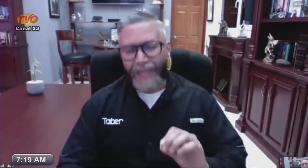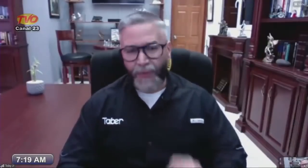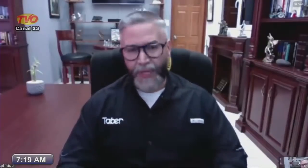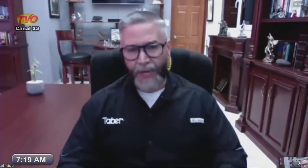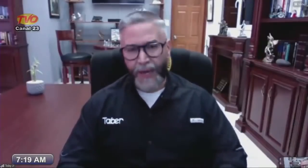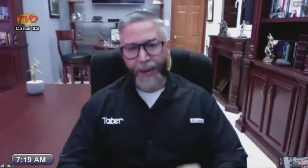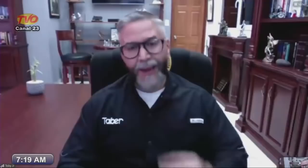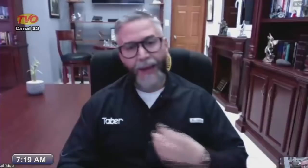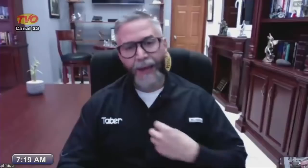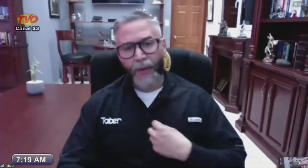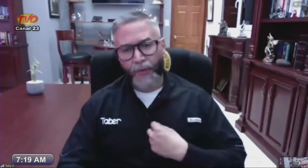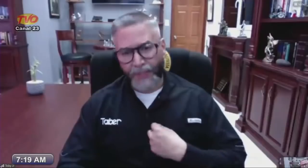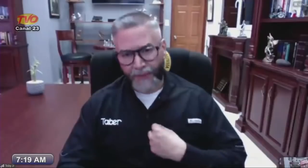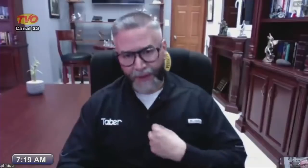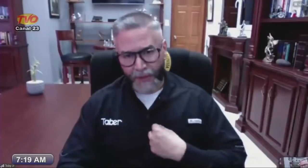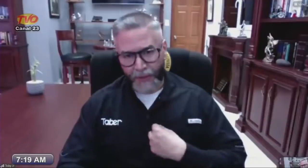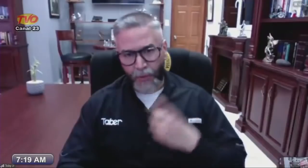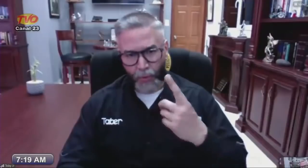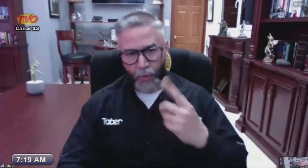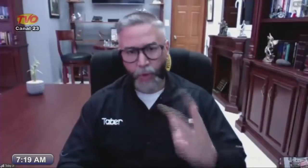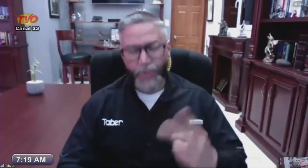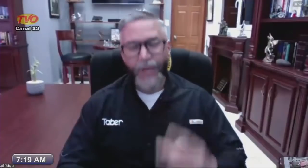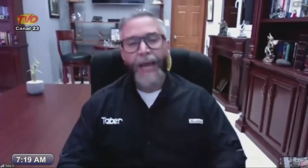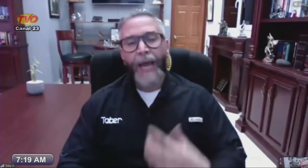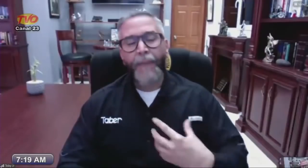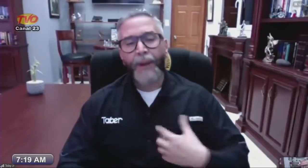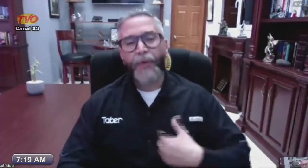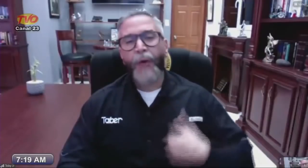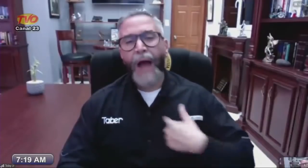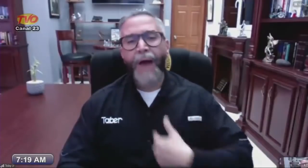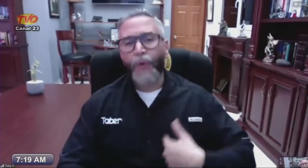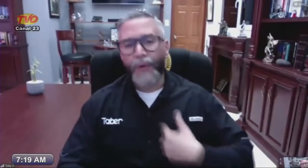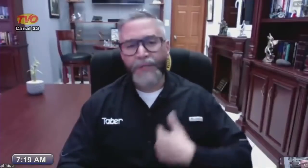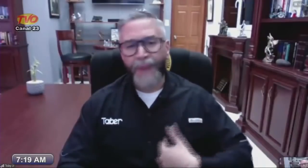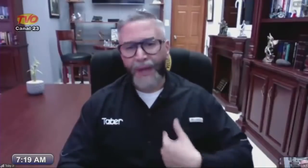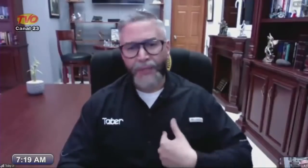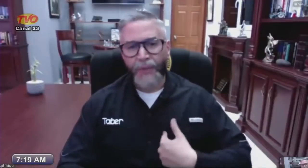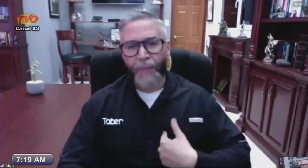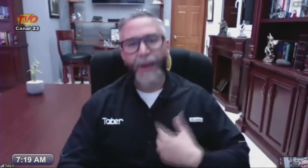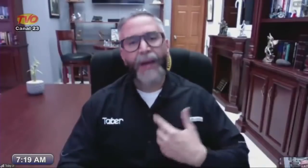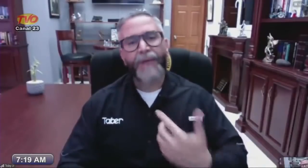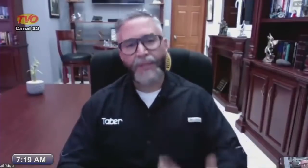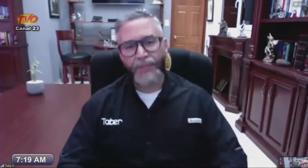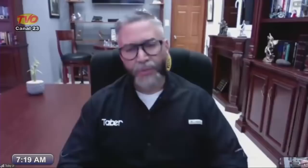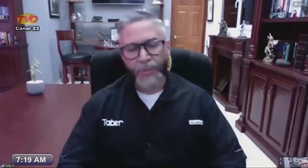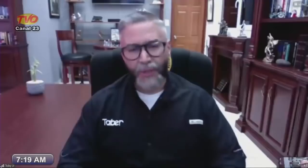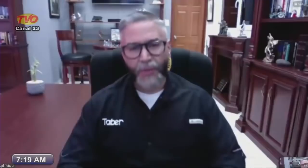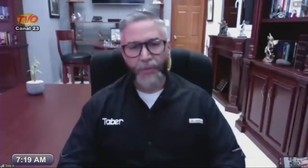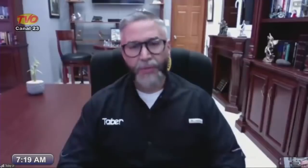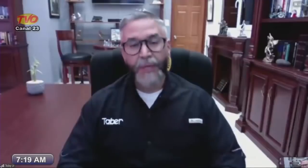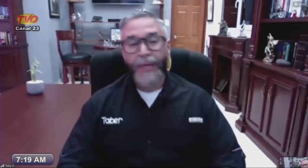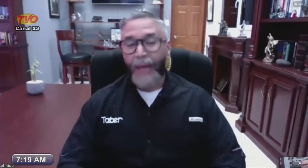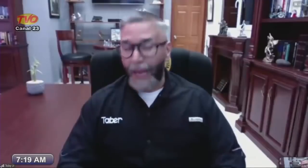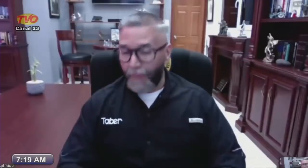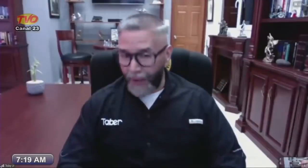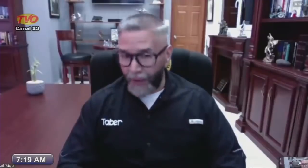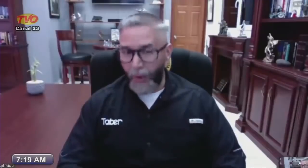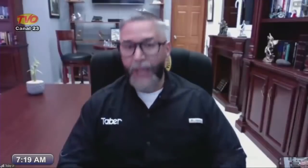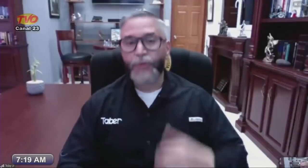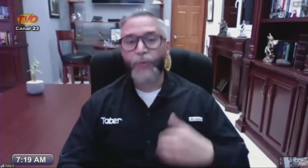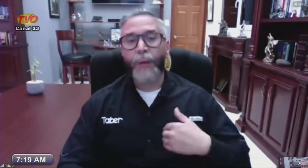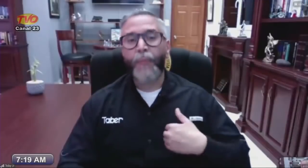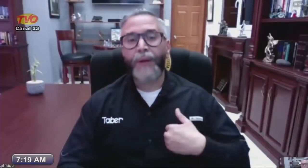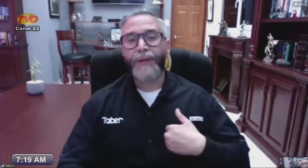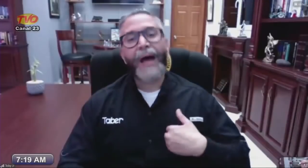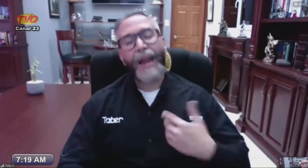alivia la carga que usted lleva dos puntos el perdón abre un espacio para la bendición de dios el perdón